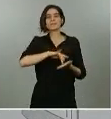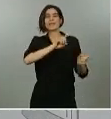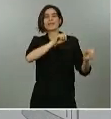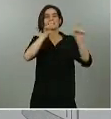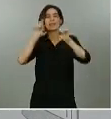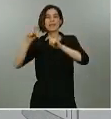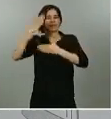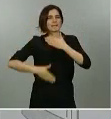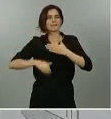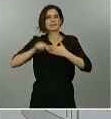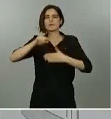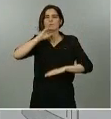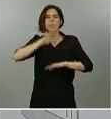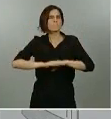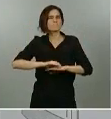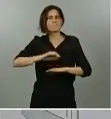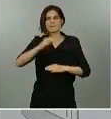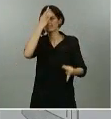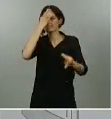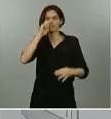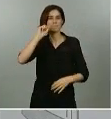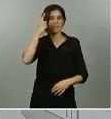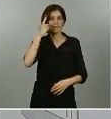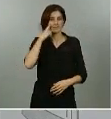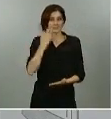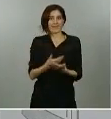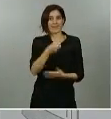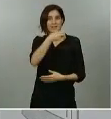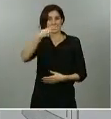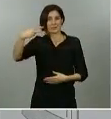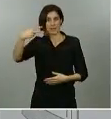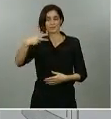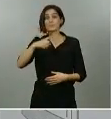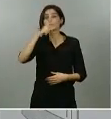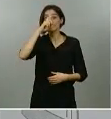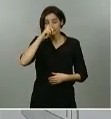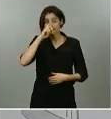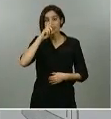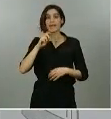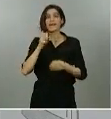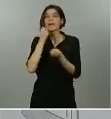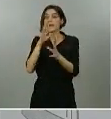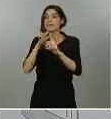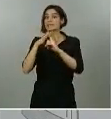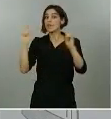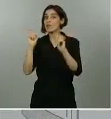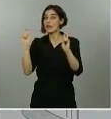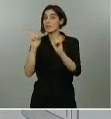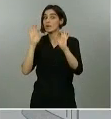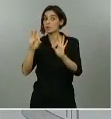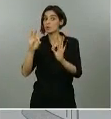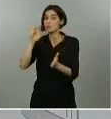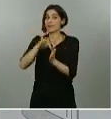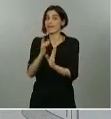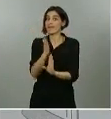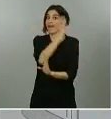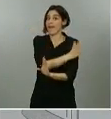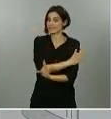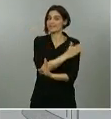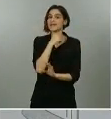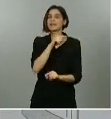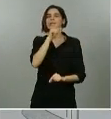Y el resultado está ahí. En la víspera, recordemos, de declararse el estado de alarma, la tasa de crecimiento de la infección diaria era del